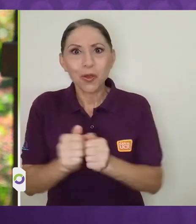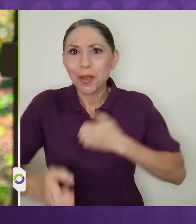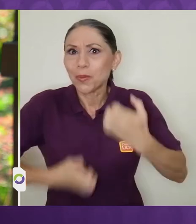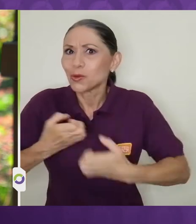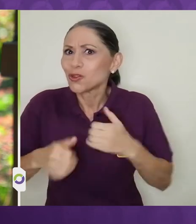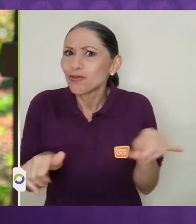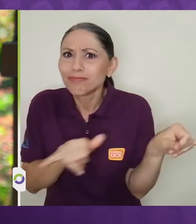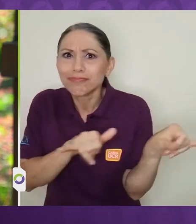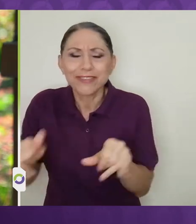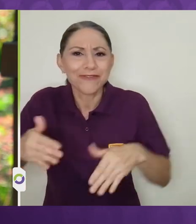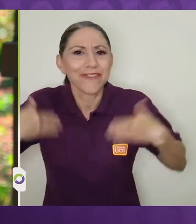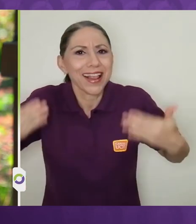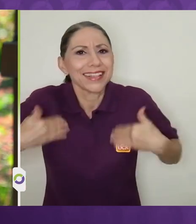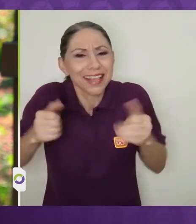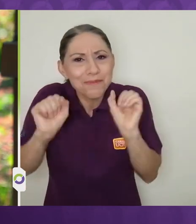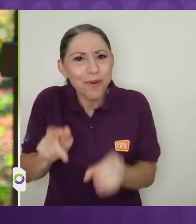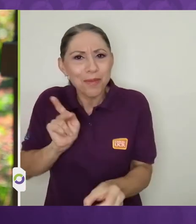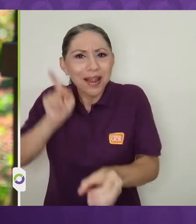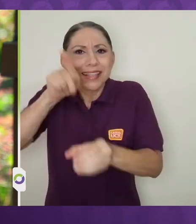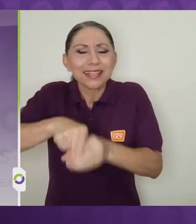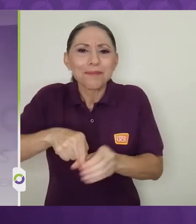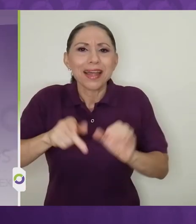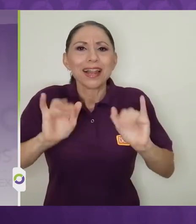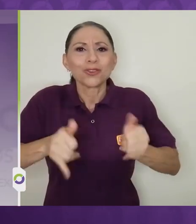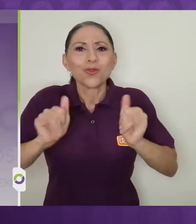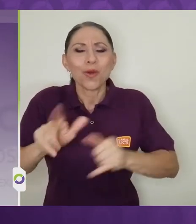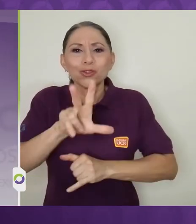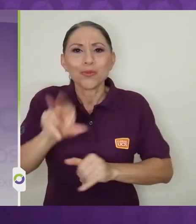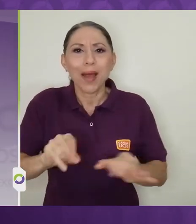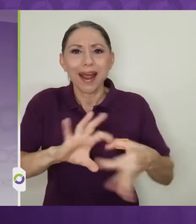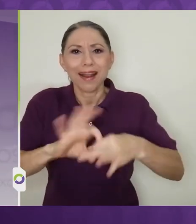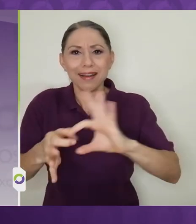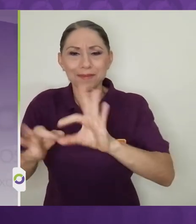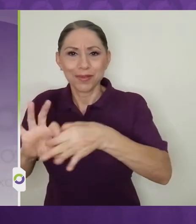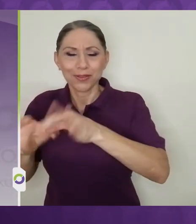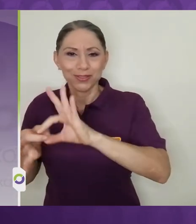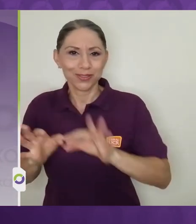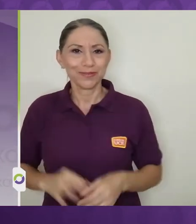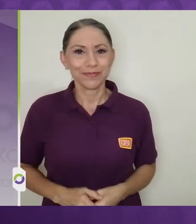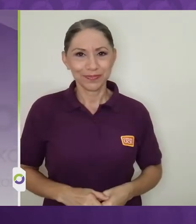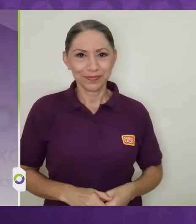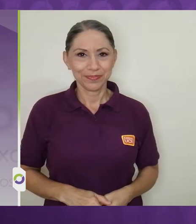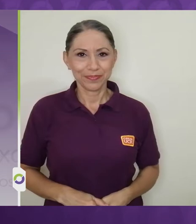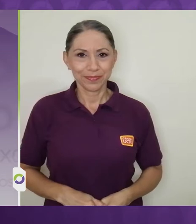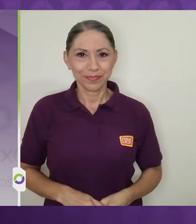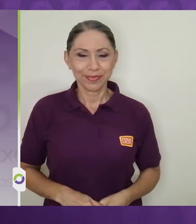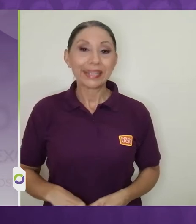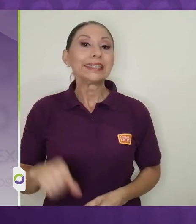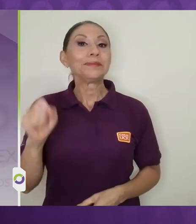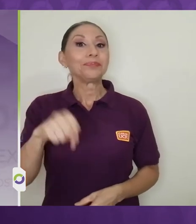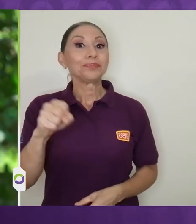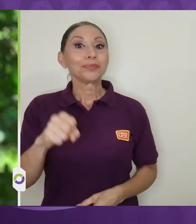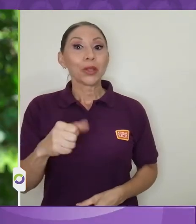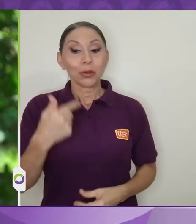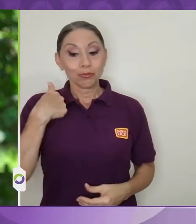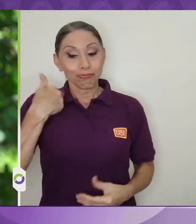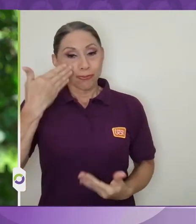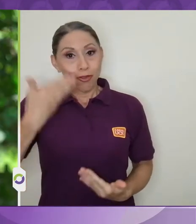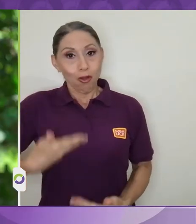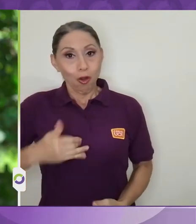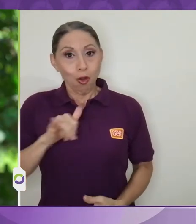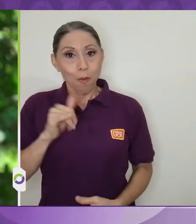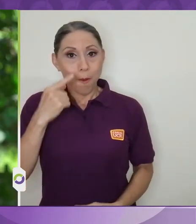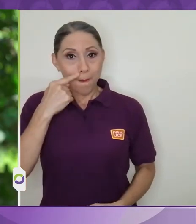misma emoción y la misma felicidad de poder participar en unos Juegos Paralímpicos. Sí, como papá,